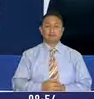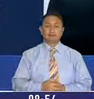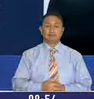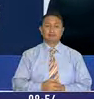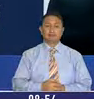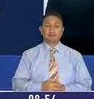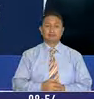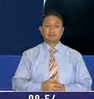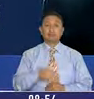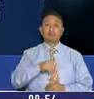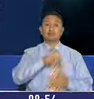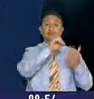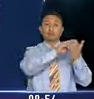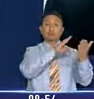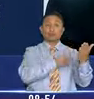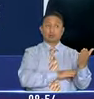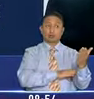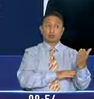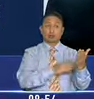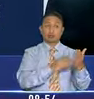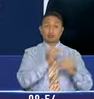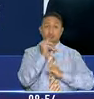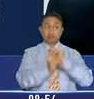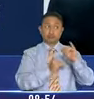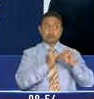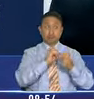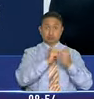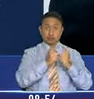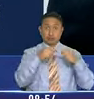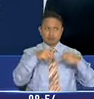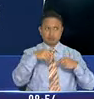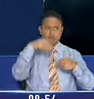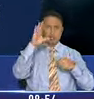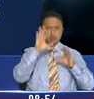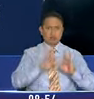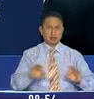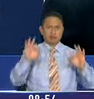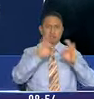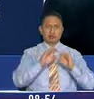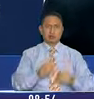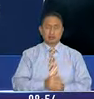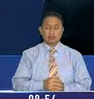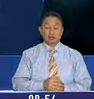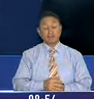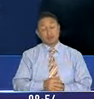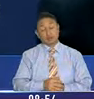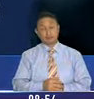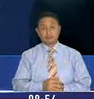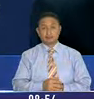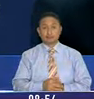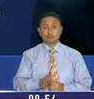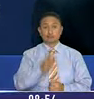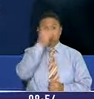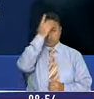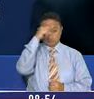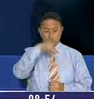un proyecto que trasciende cualquier cambio de gobierno, así es que hemos